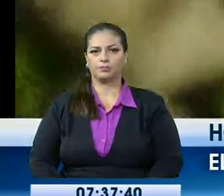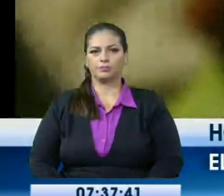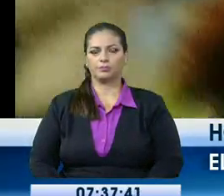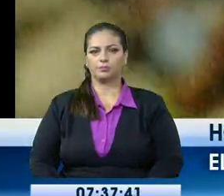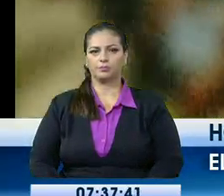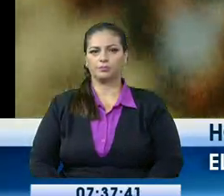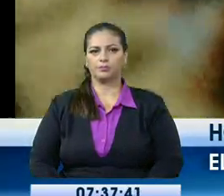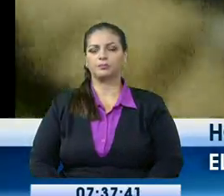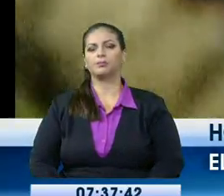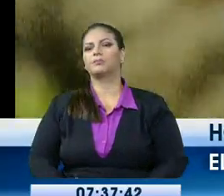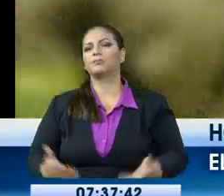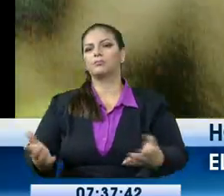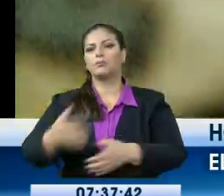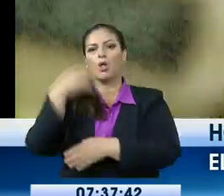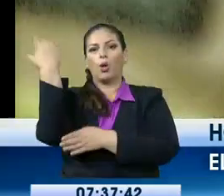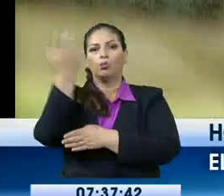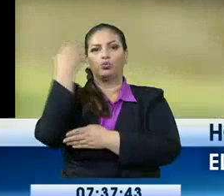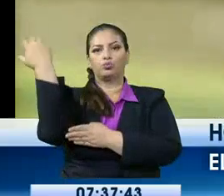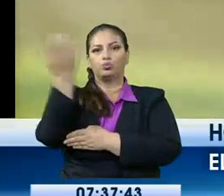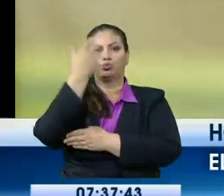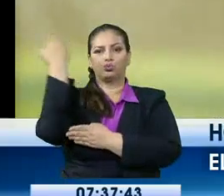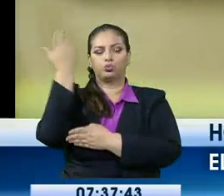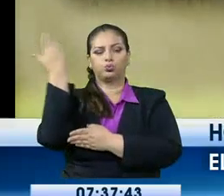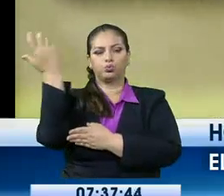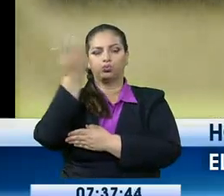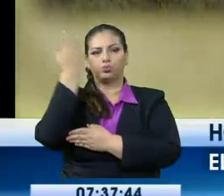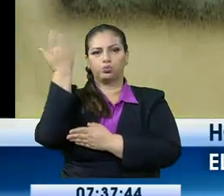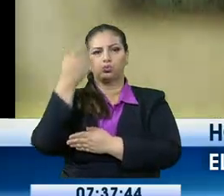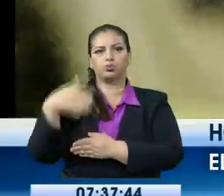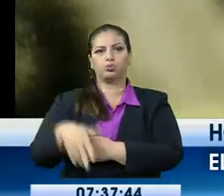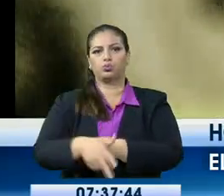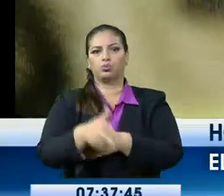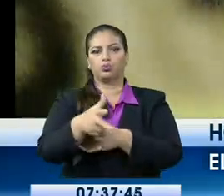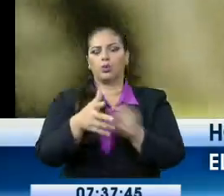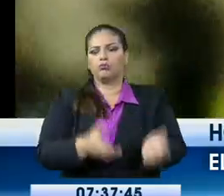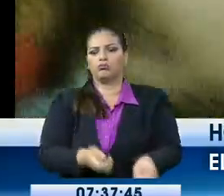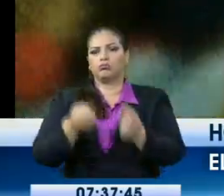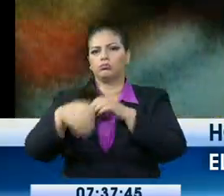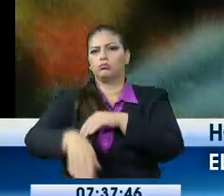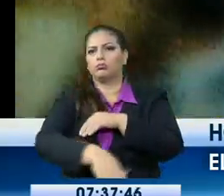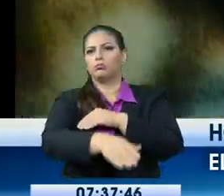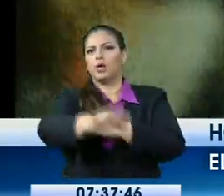Posteriormente lo trasladaron en una ambulancia hasta una casa de salud.